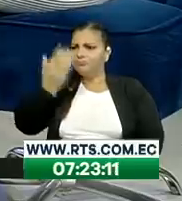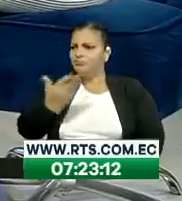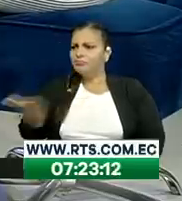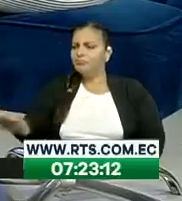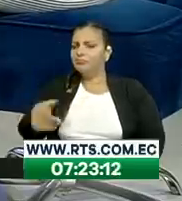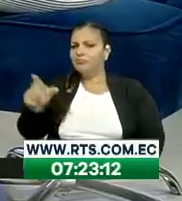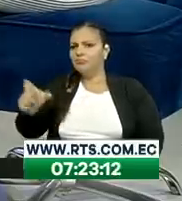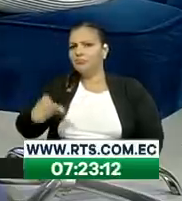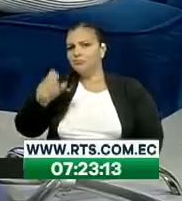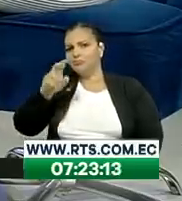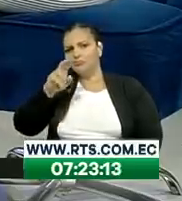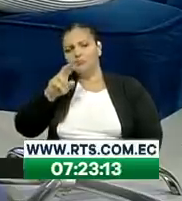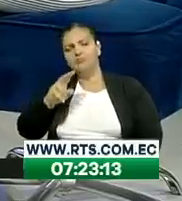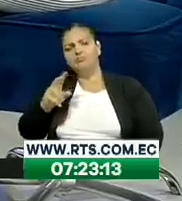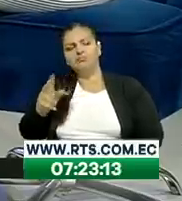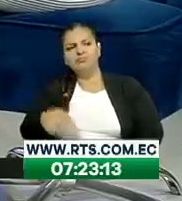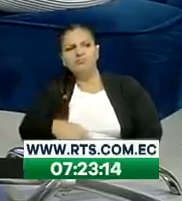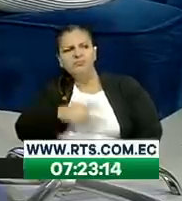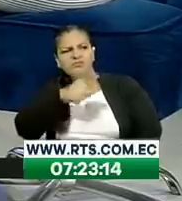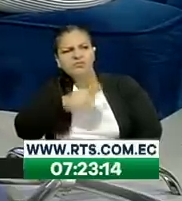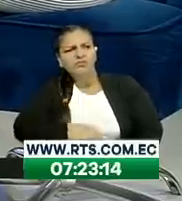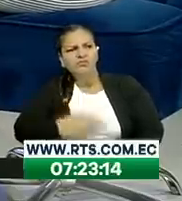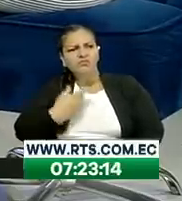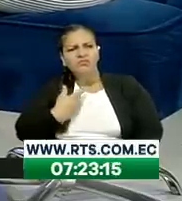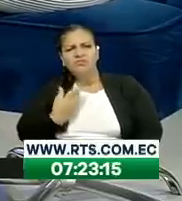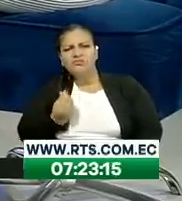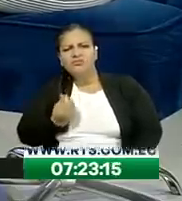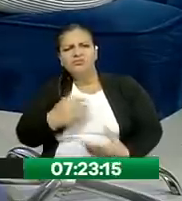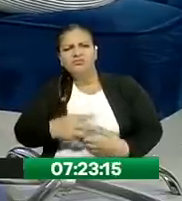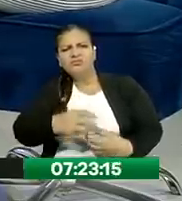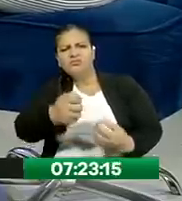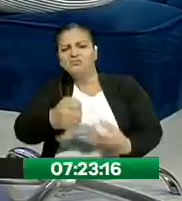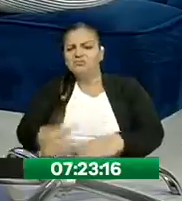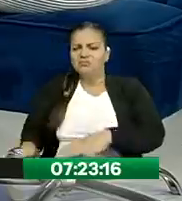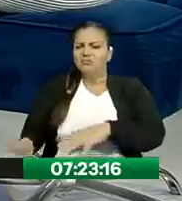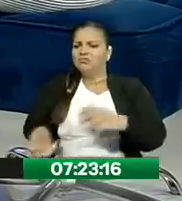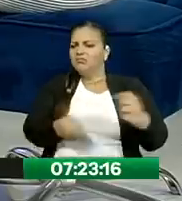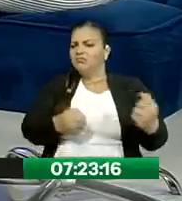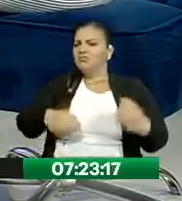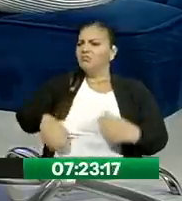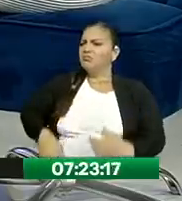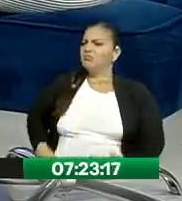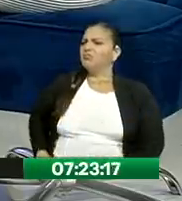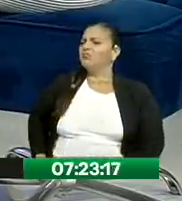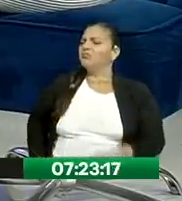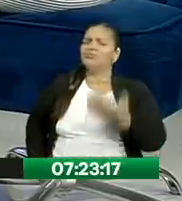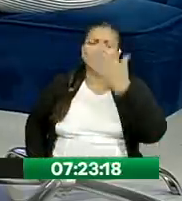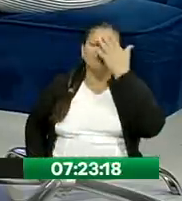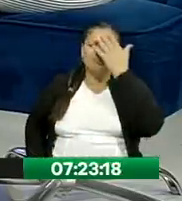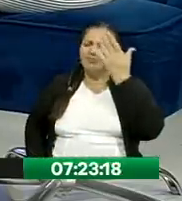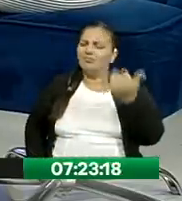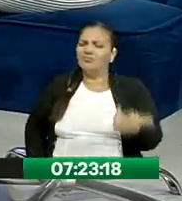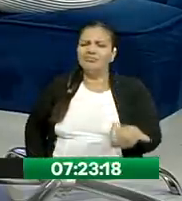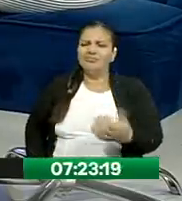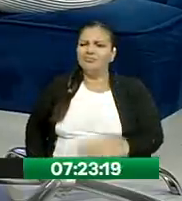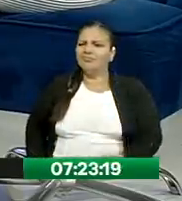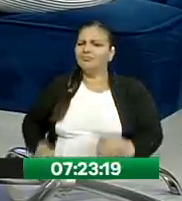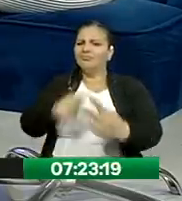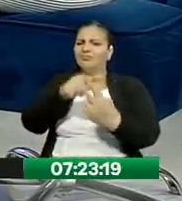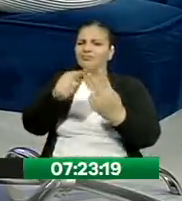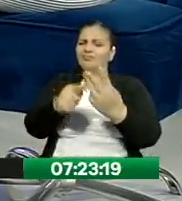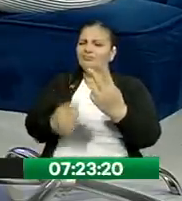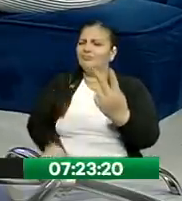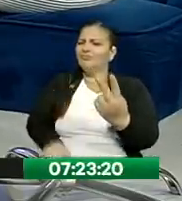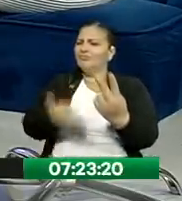de cobros indebidos de dinero para el movimiento político ABA. Bueno, yo creo que allí hay